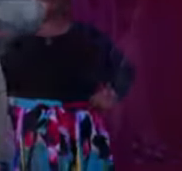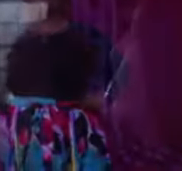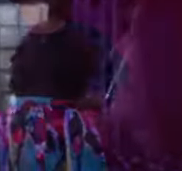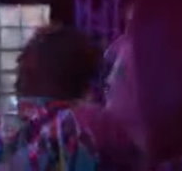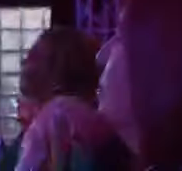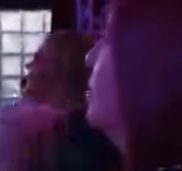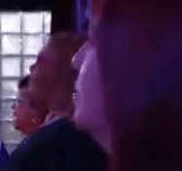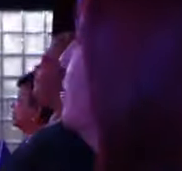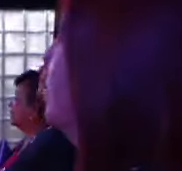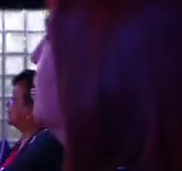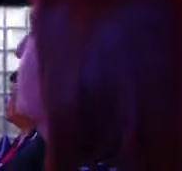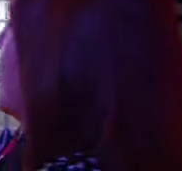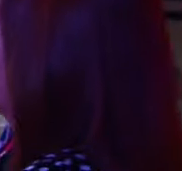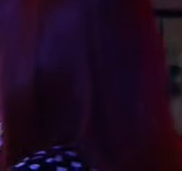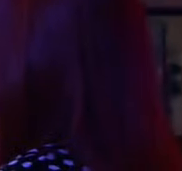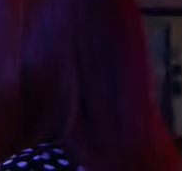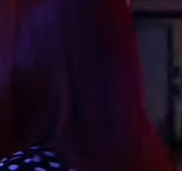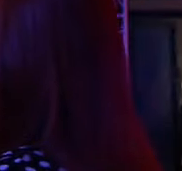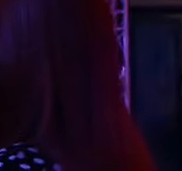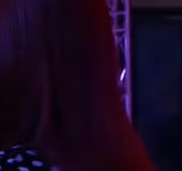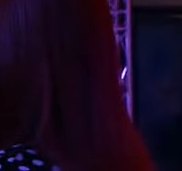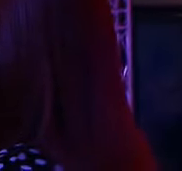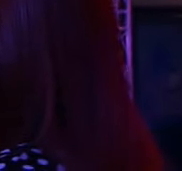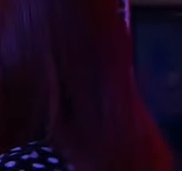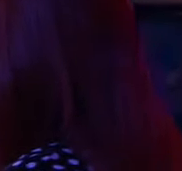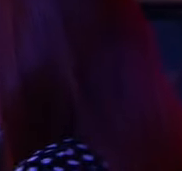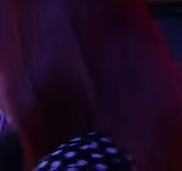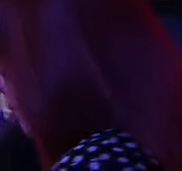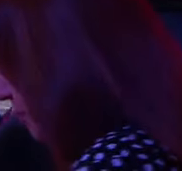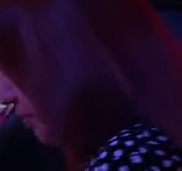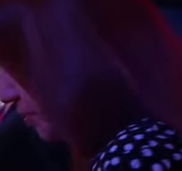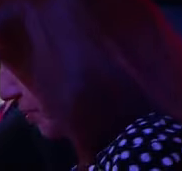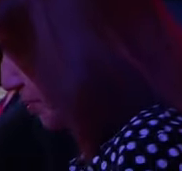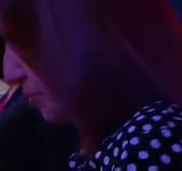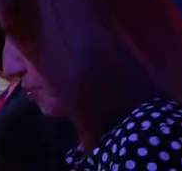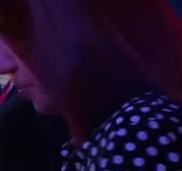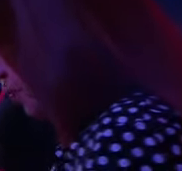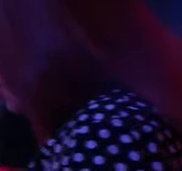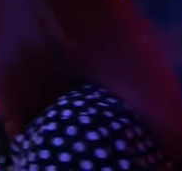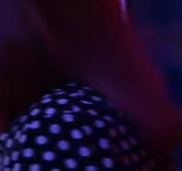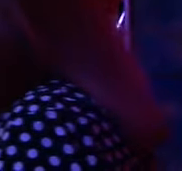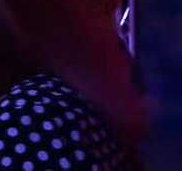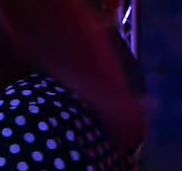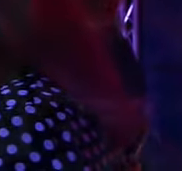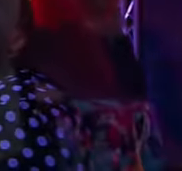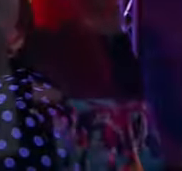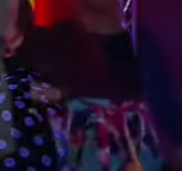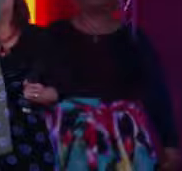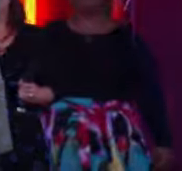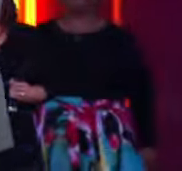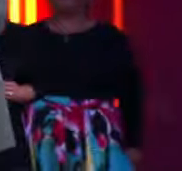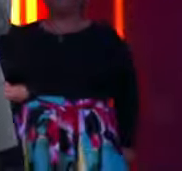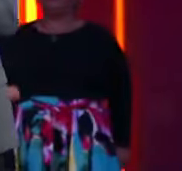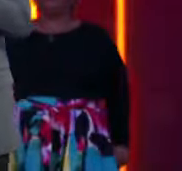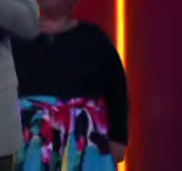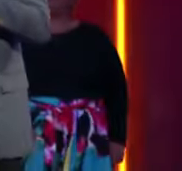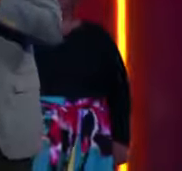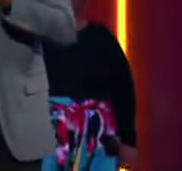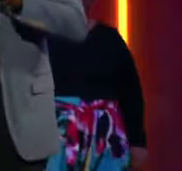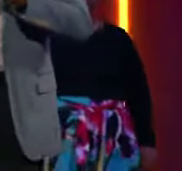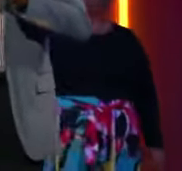Espíritu Santo, te damos gracias. Padre, te damos gracias. Yo quiero aprovechar este momento